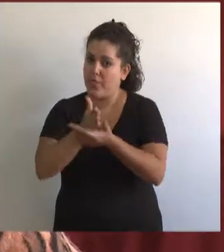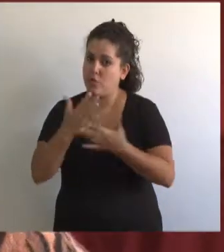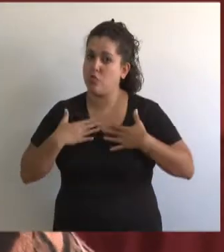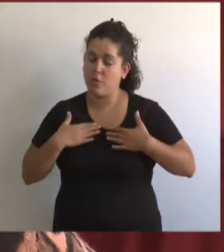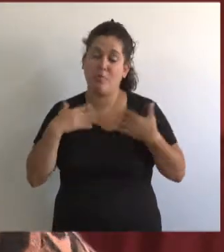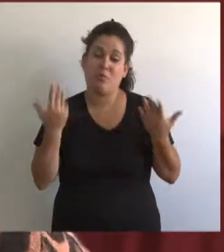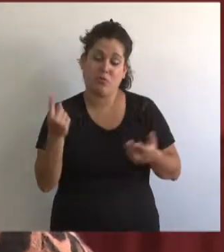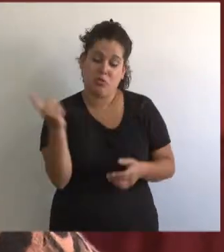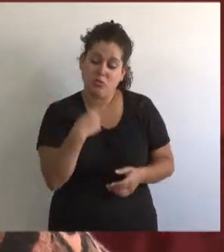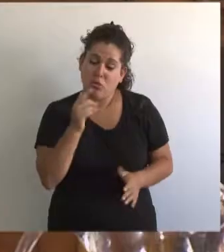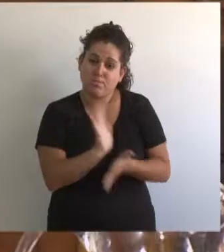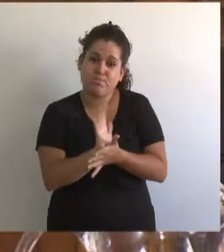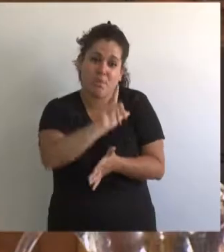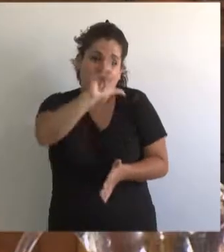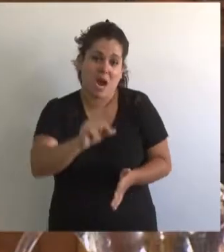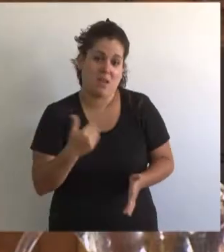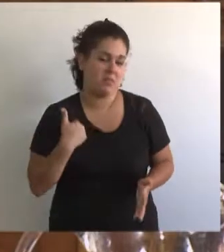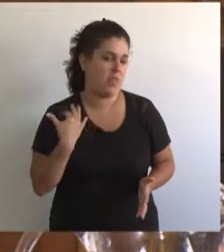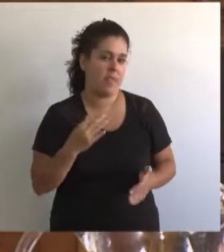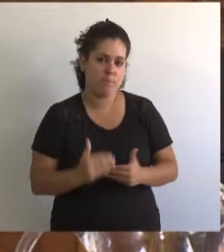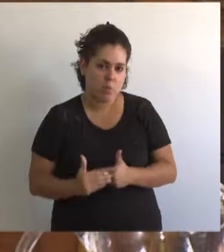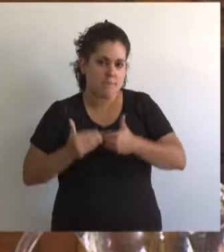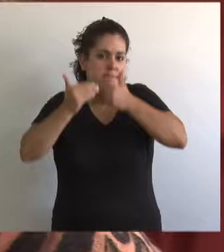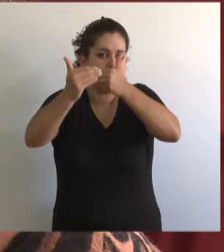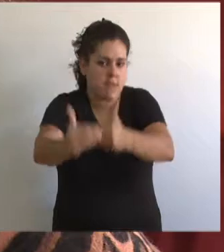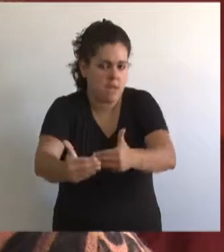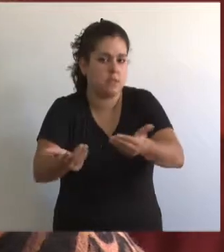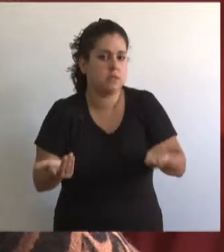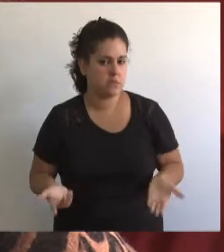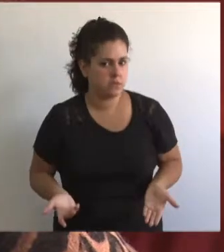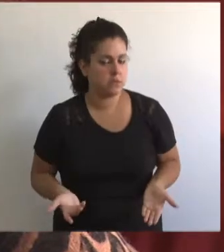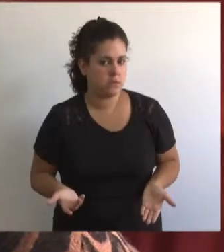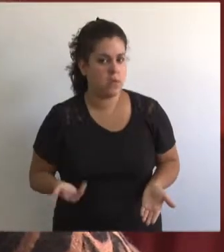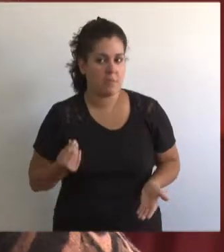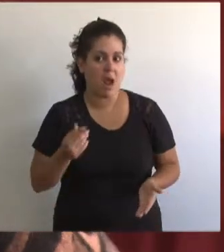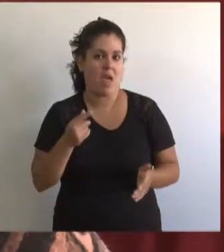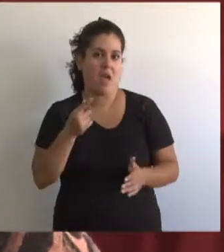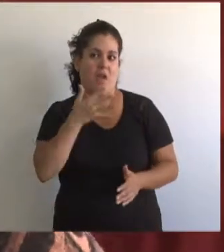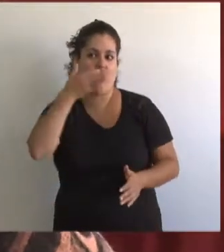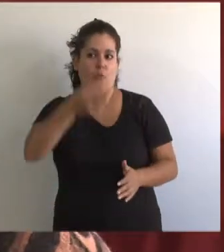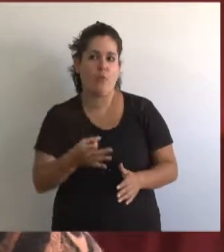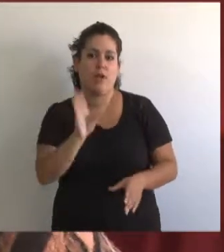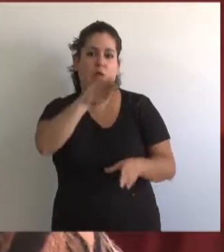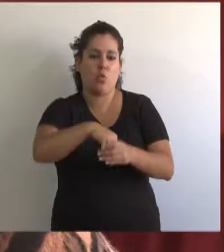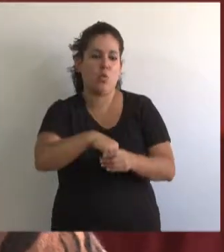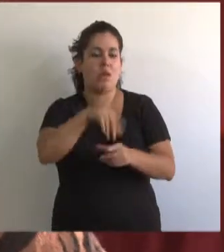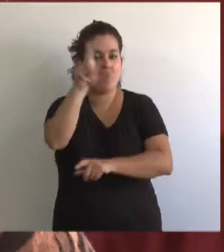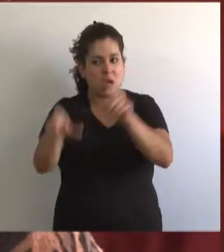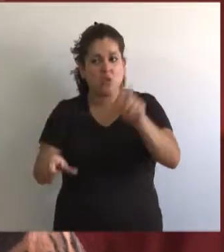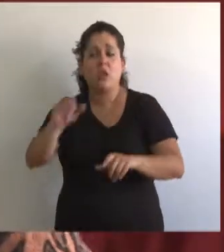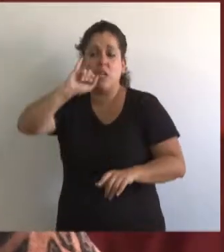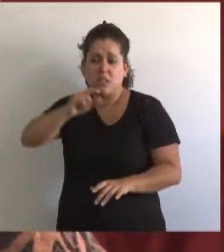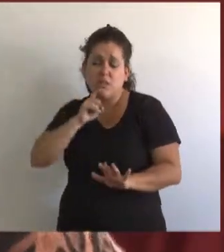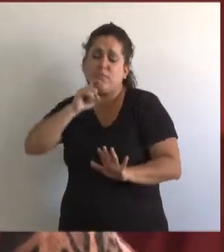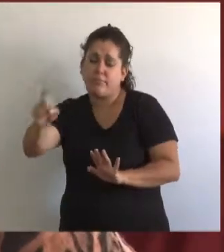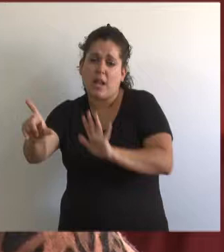que en ese sentido nosotros como país también debemos dar un paso adelante tratando de incluir a aquellas personas